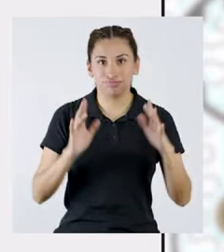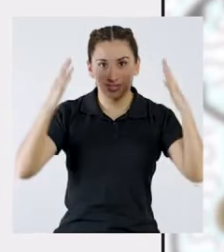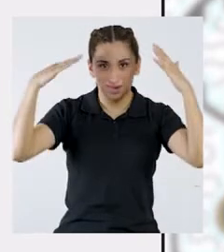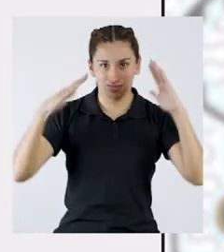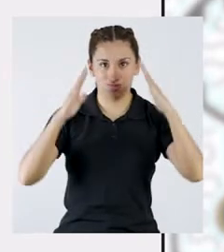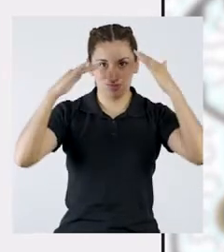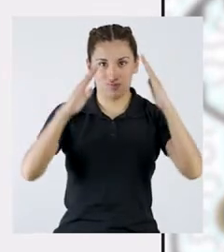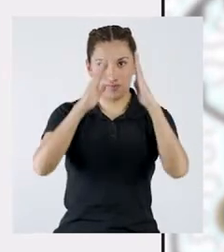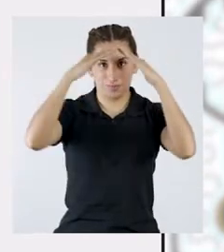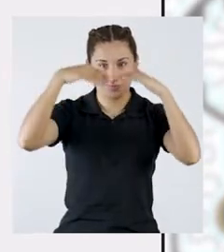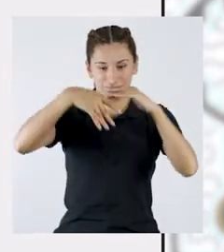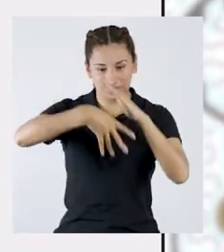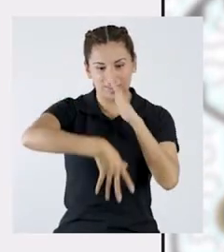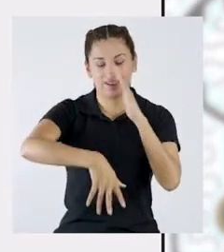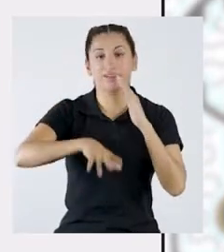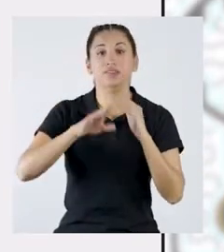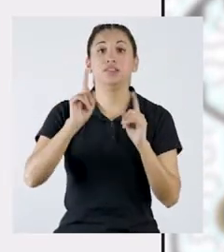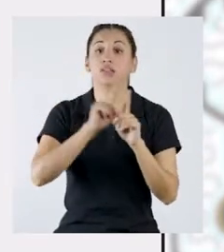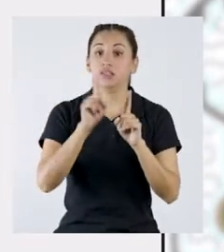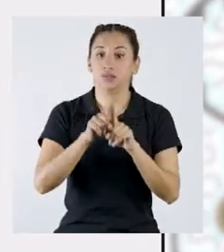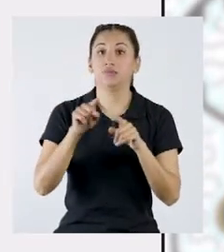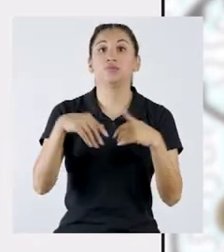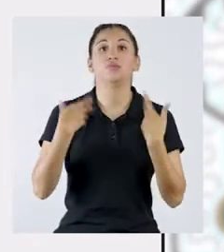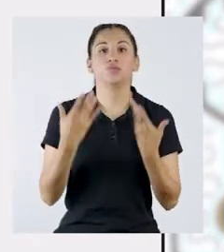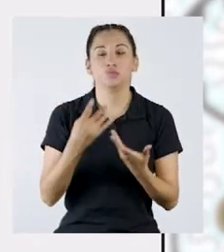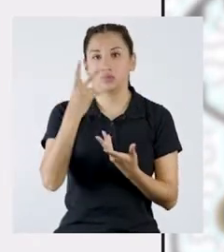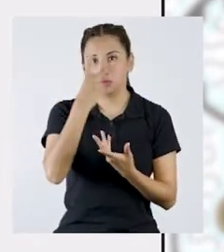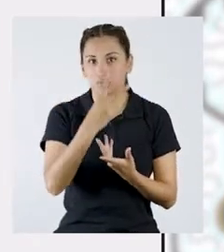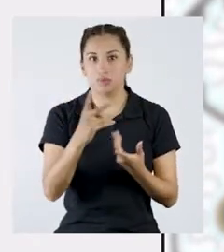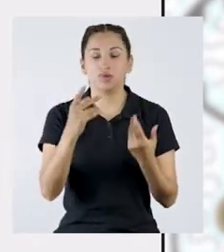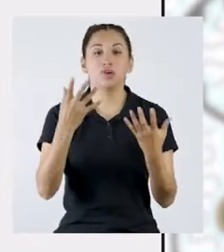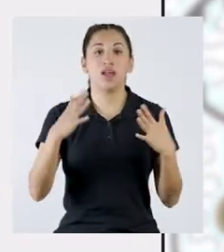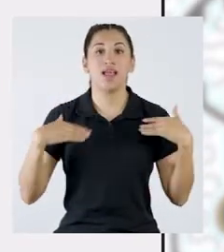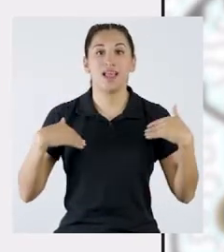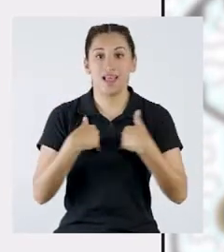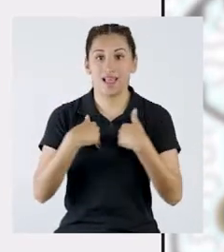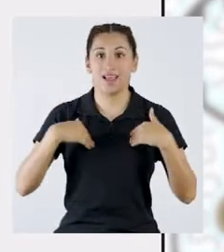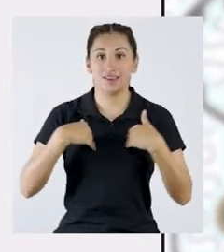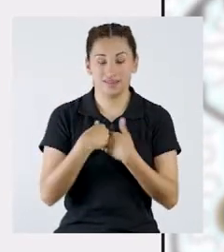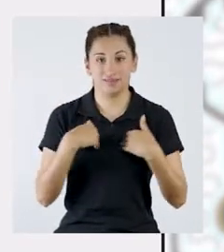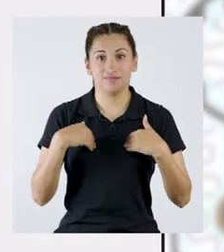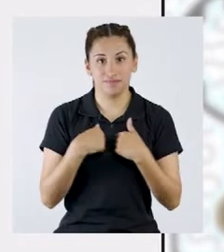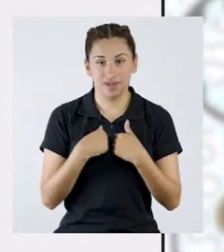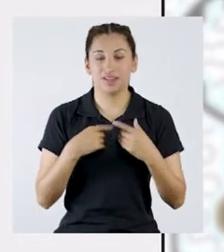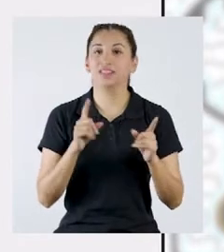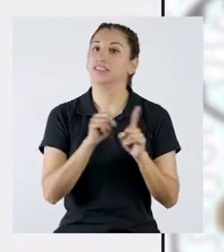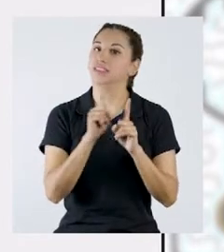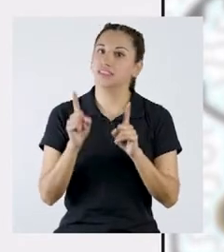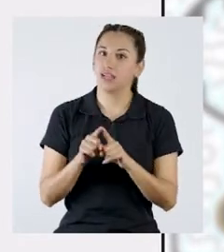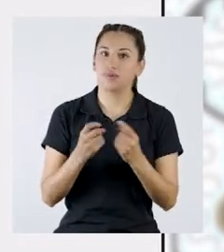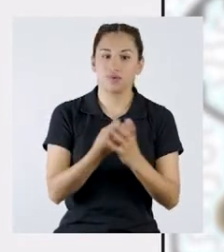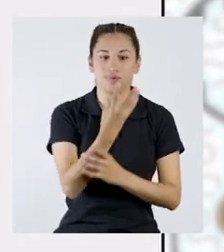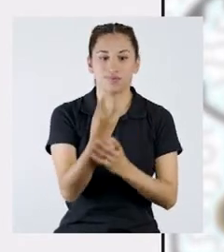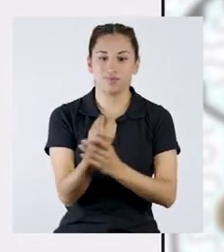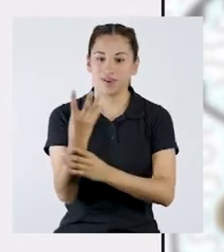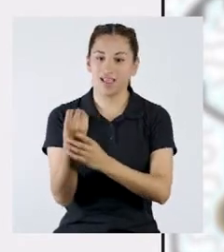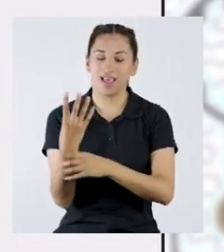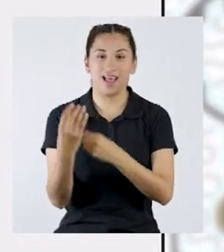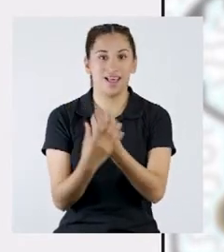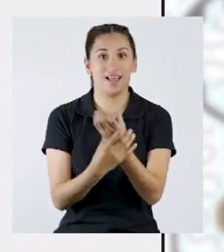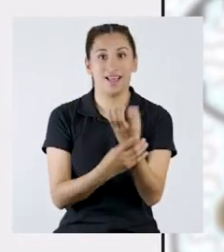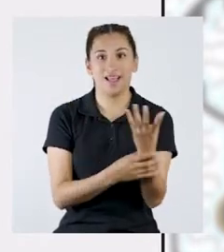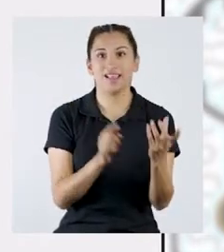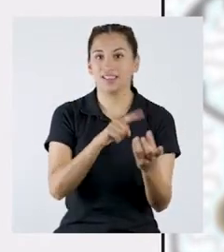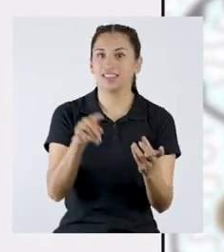montañas. También podemos encontrar aquí a la flora y a la fauna, pues se